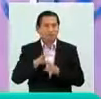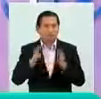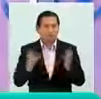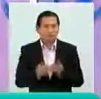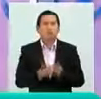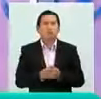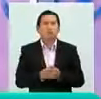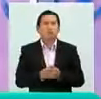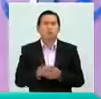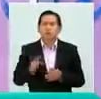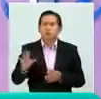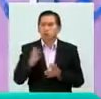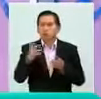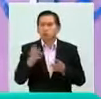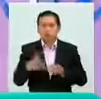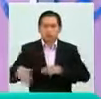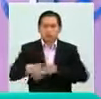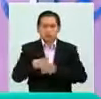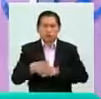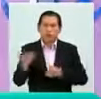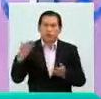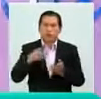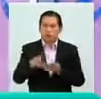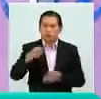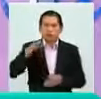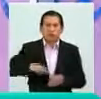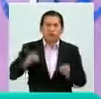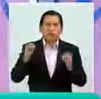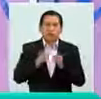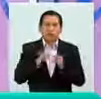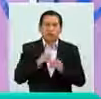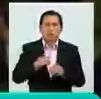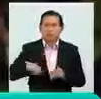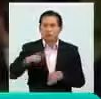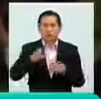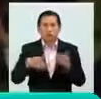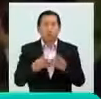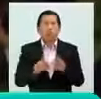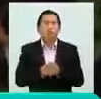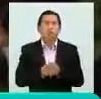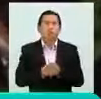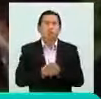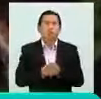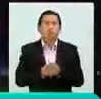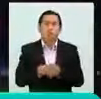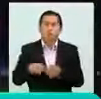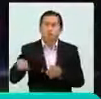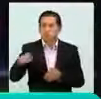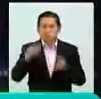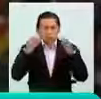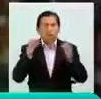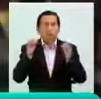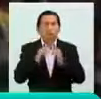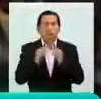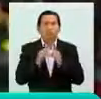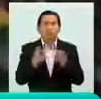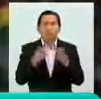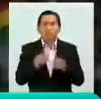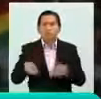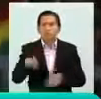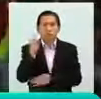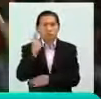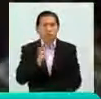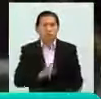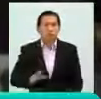afán, obviamente, de tomar la calle y de sacar el mayor provecho que puedan obtener de todo esto. El interés máximo ahorita de la población en